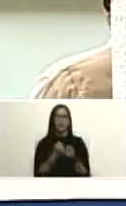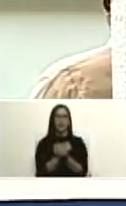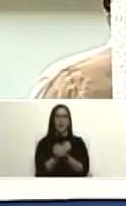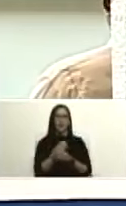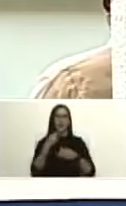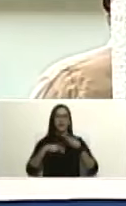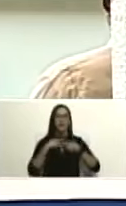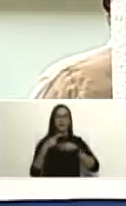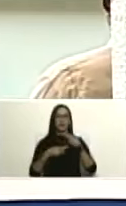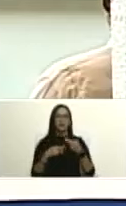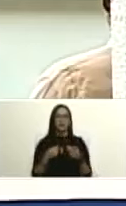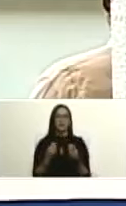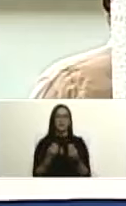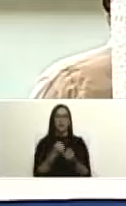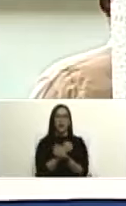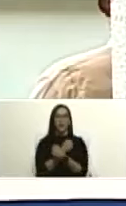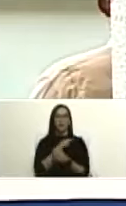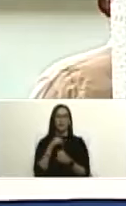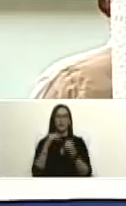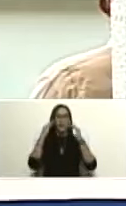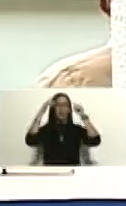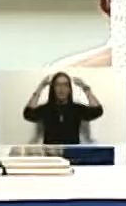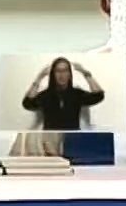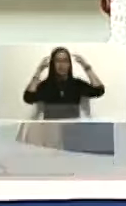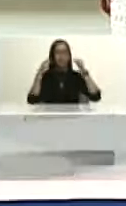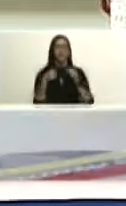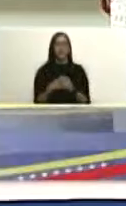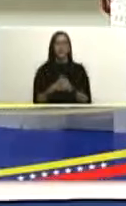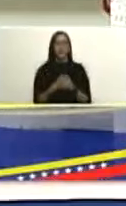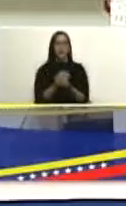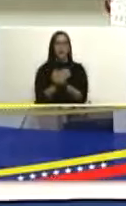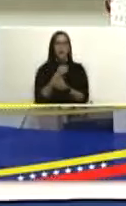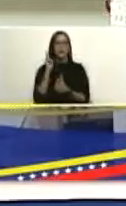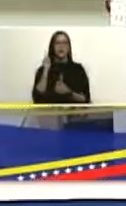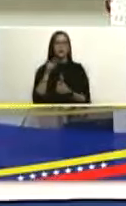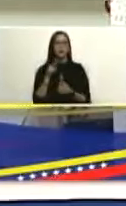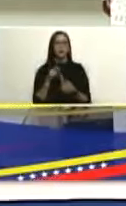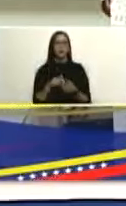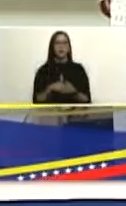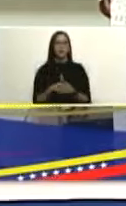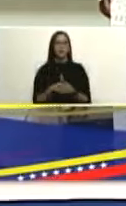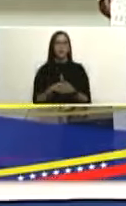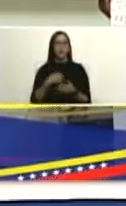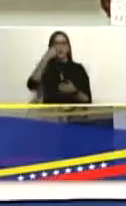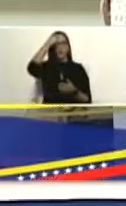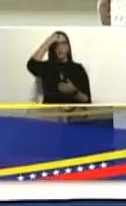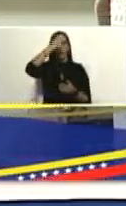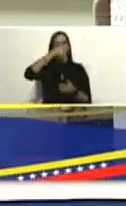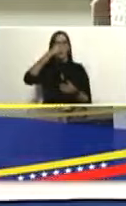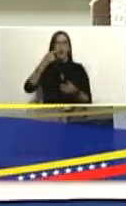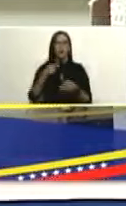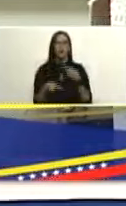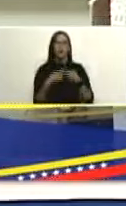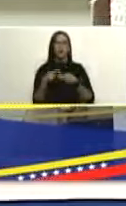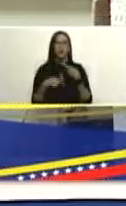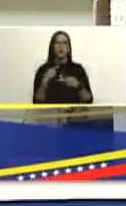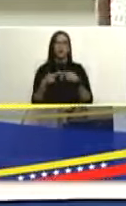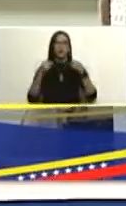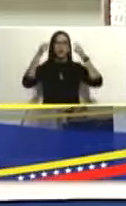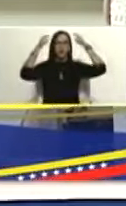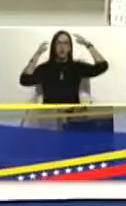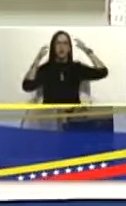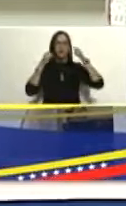revolución, tanto ama a nuestro comandante Chávez, tanto lo aman a usted. Este es un pueblo revolucionario,